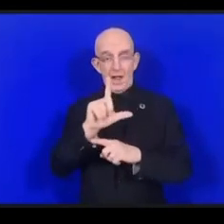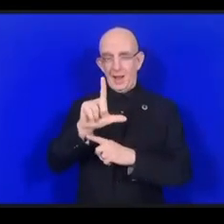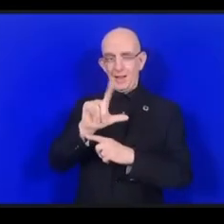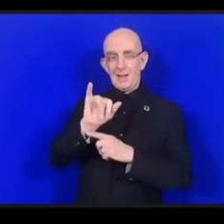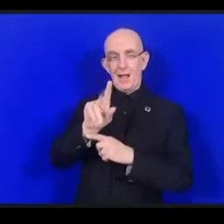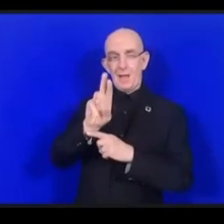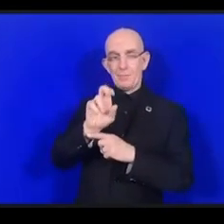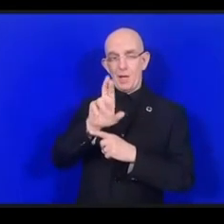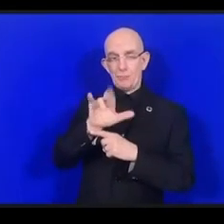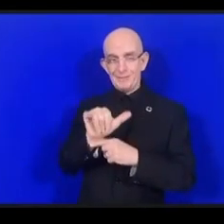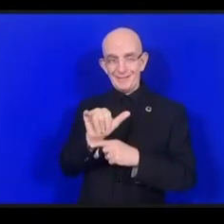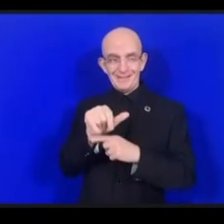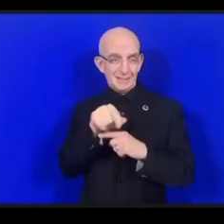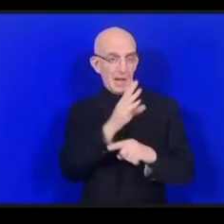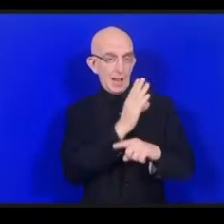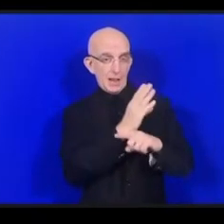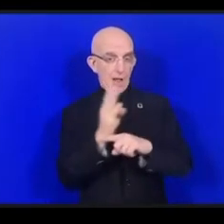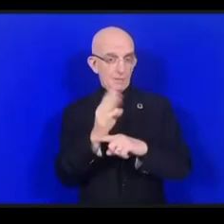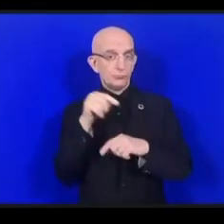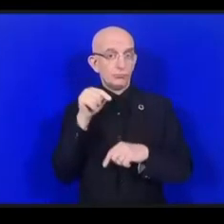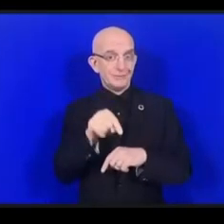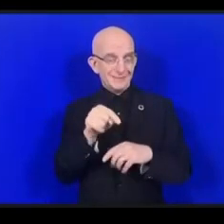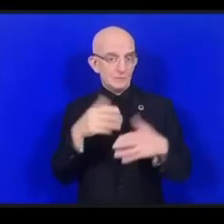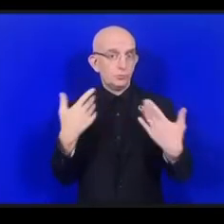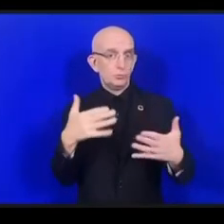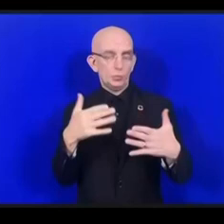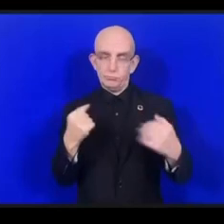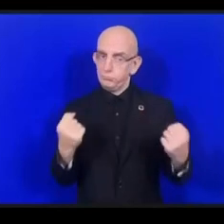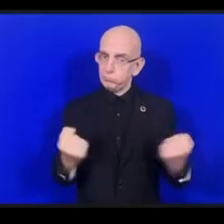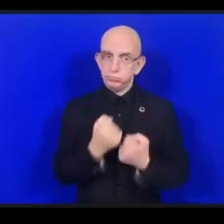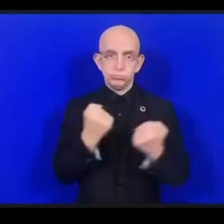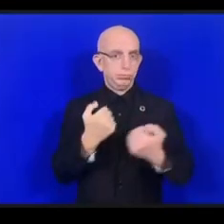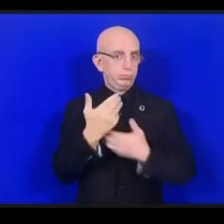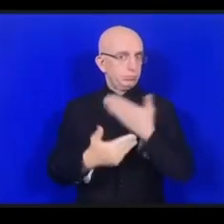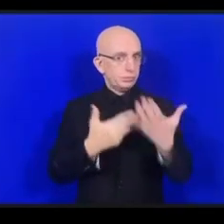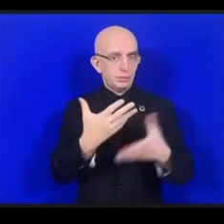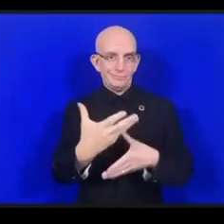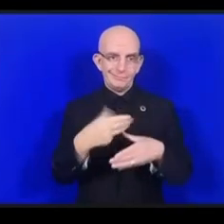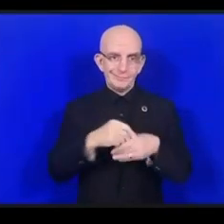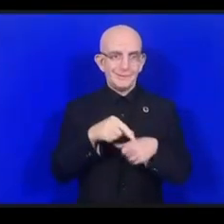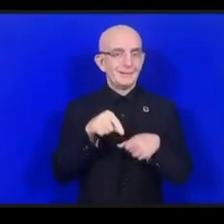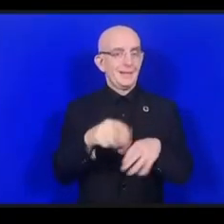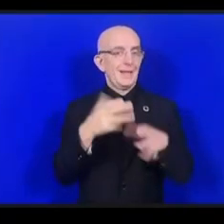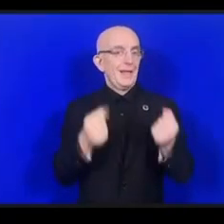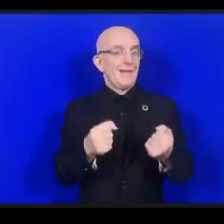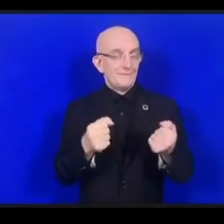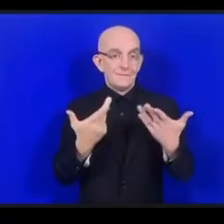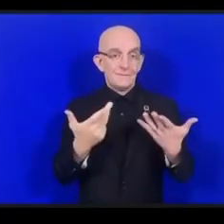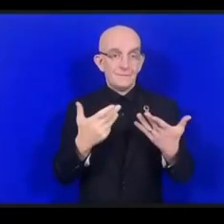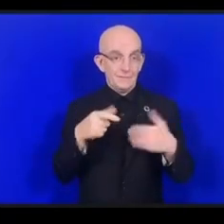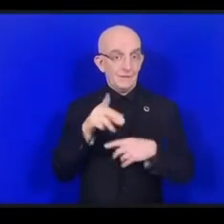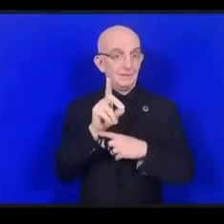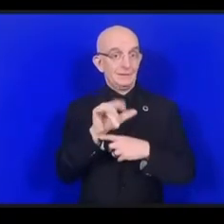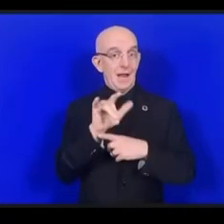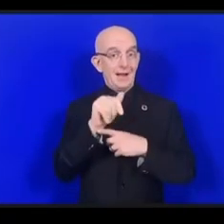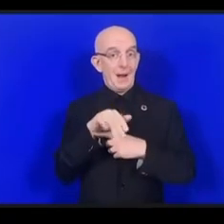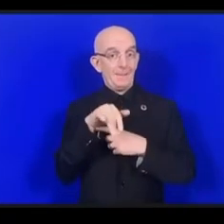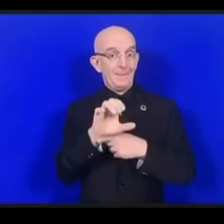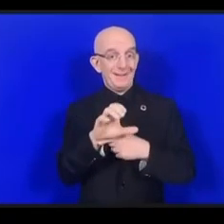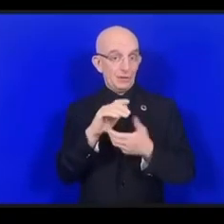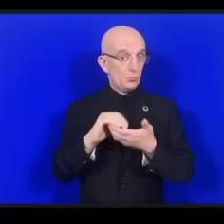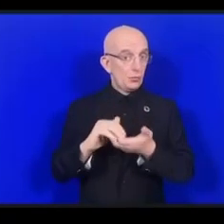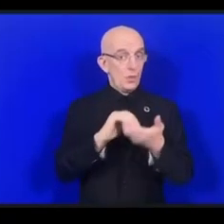de hecho representa la federación internacional de asociaciones de bibliotecas y quizás al final de nuestra sesión nos dirija unas